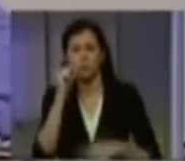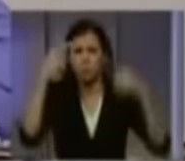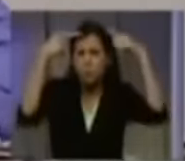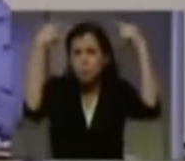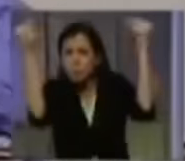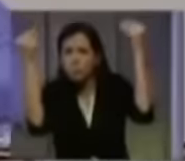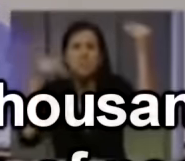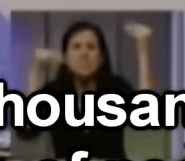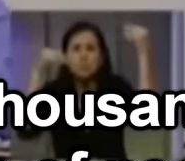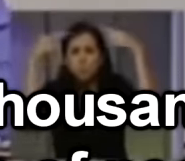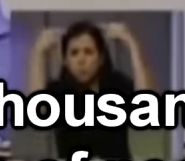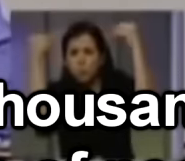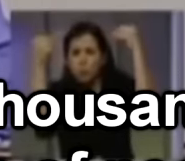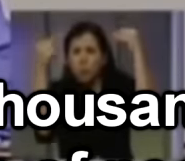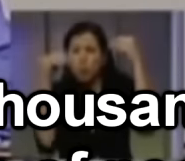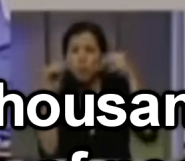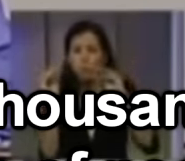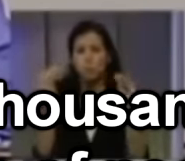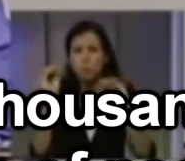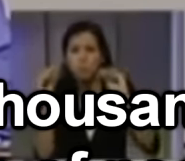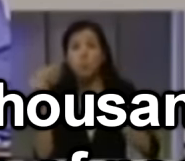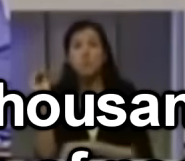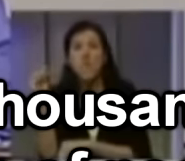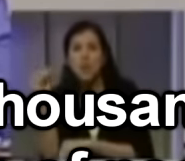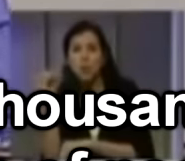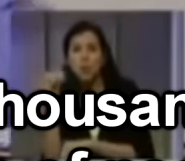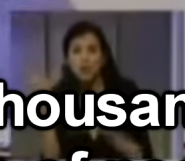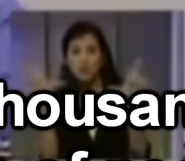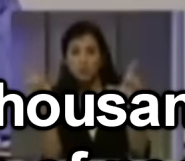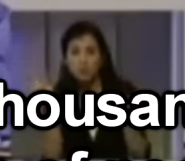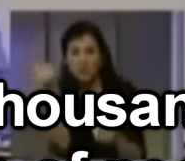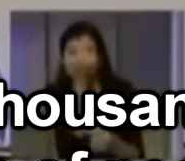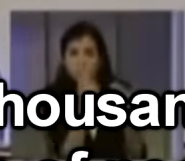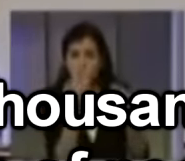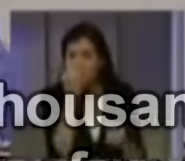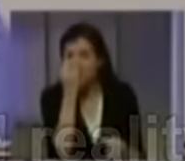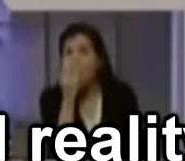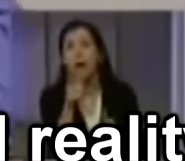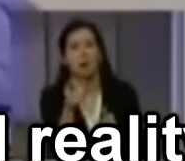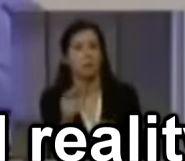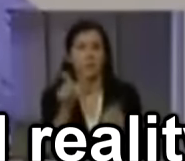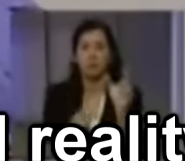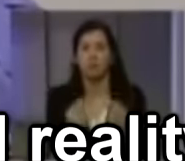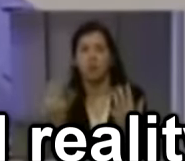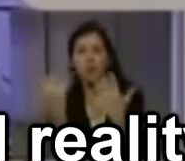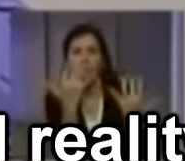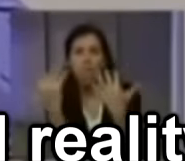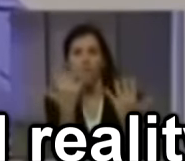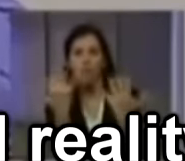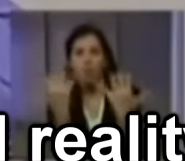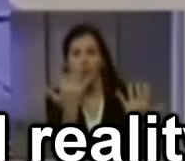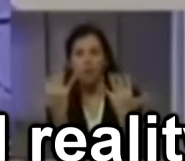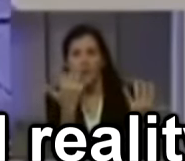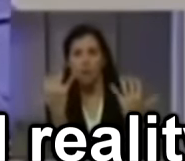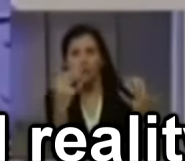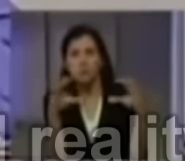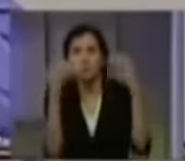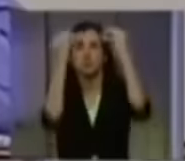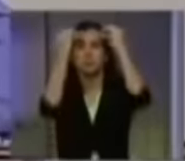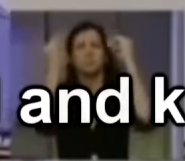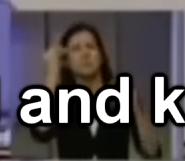conocen? Son realidades virtuales. Y miles de jóvenes, miles de personas terminan viviendo la realidad